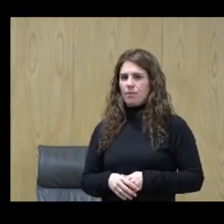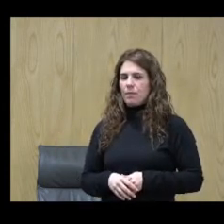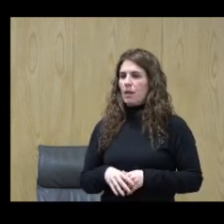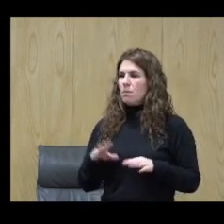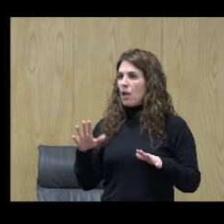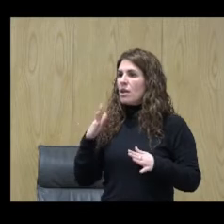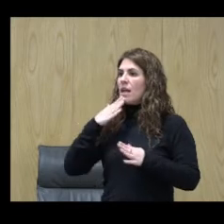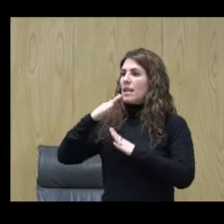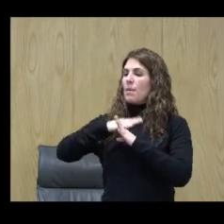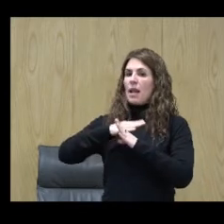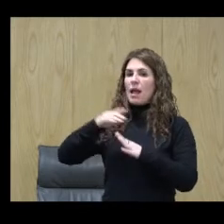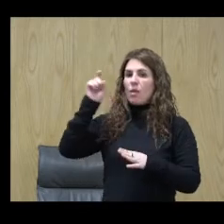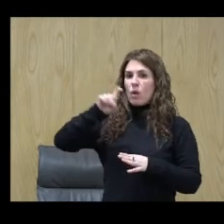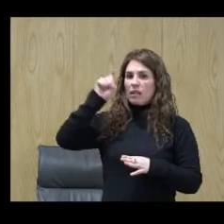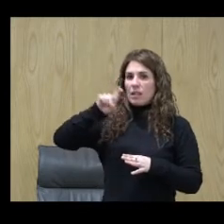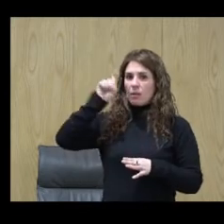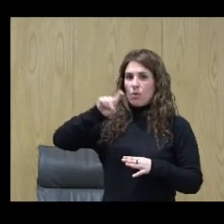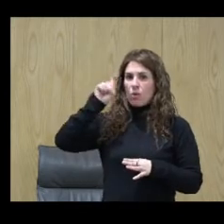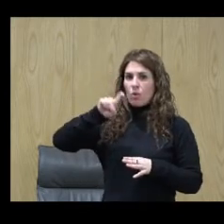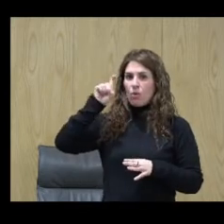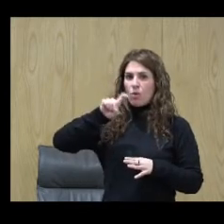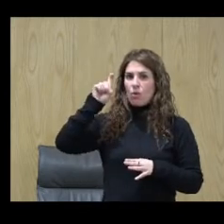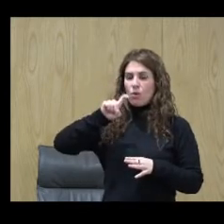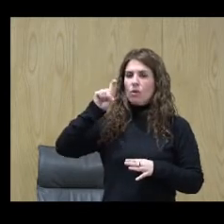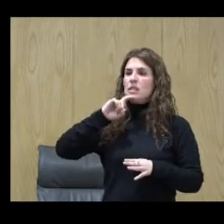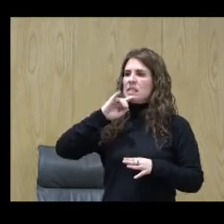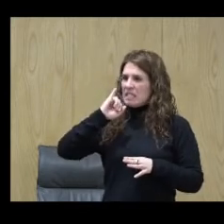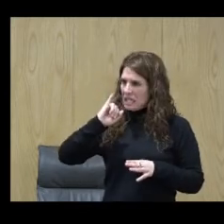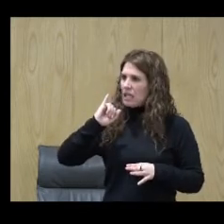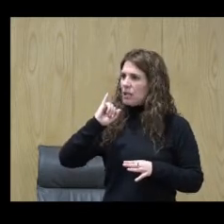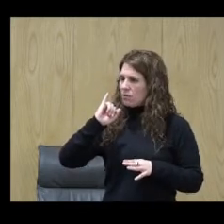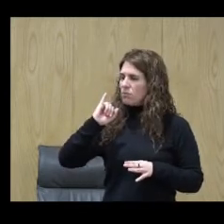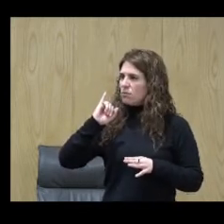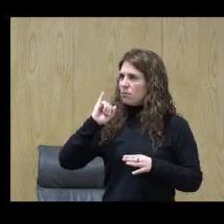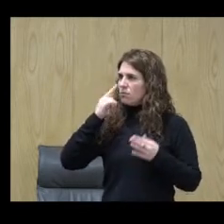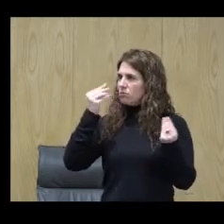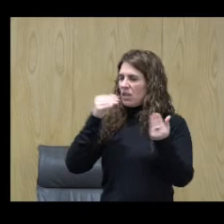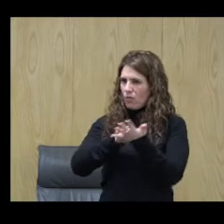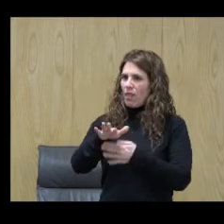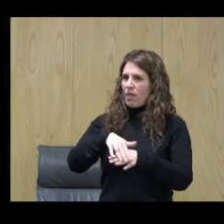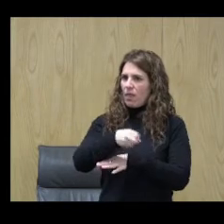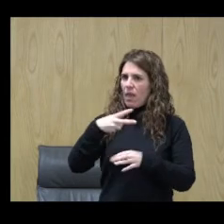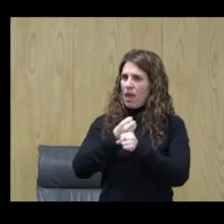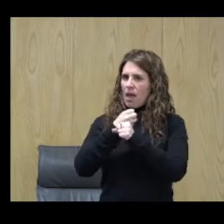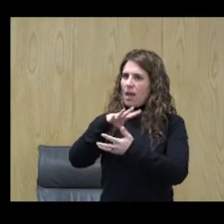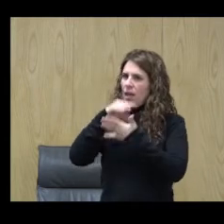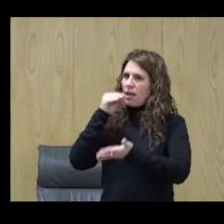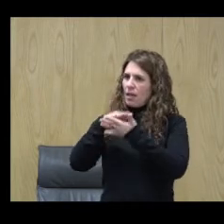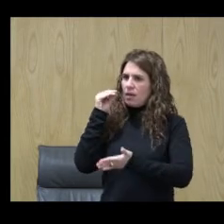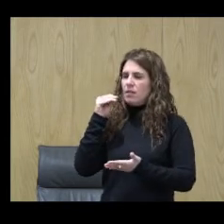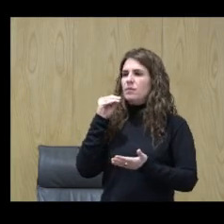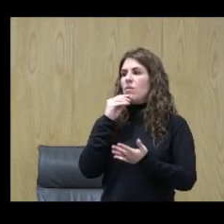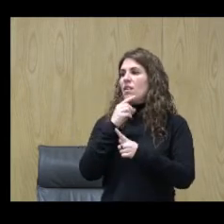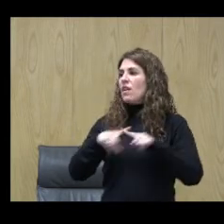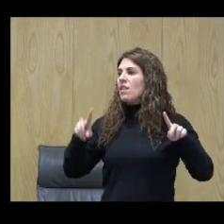educativo sí se predice el rendimiento y tampoco hemos encontrado una demasiada relación o diferencias